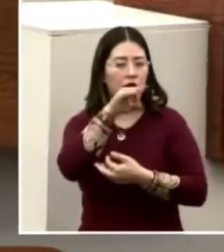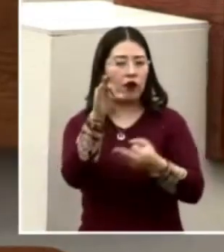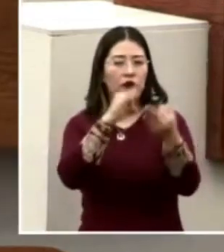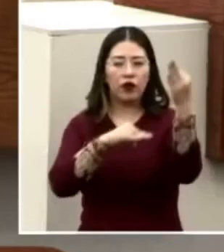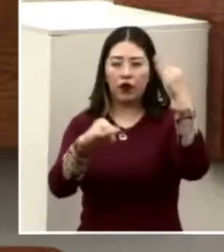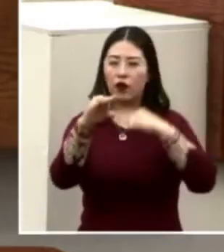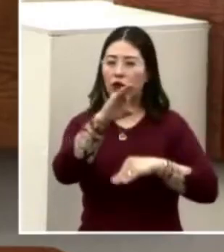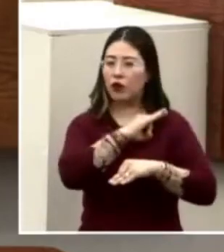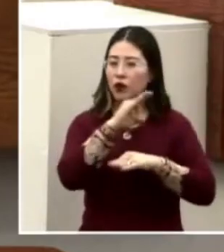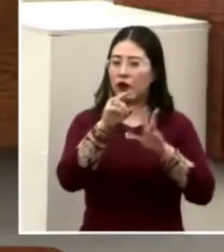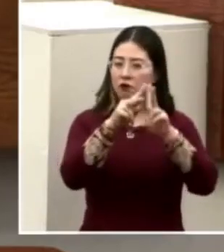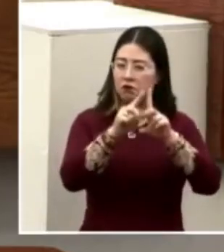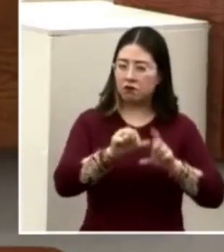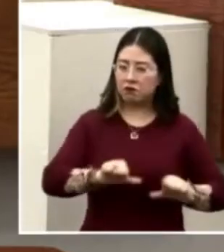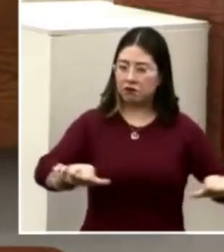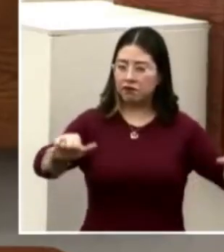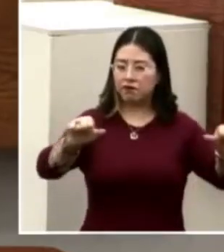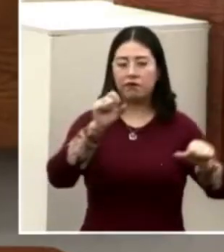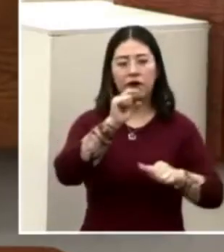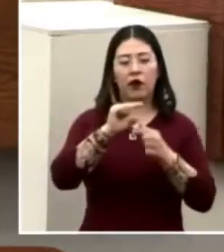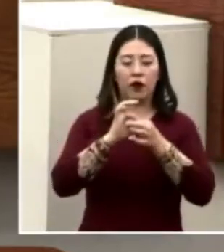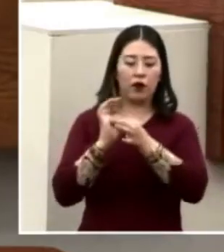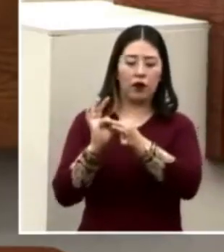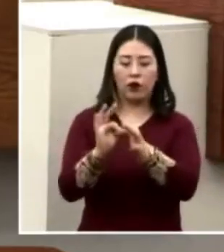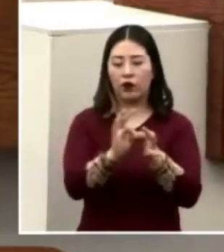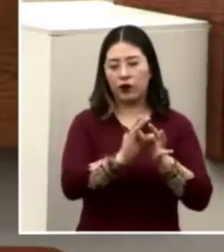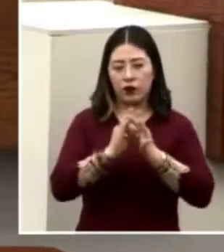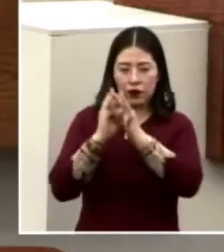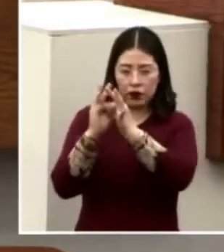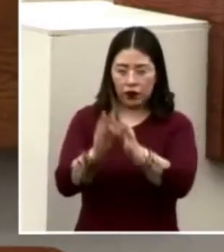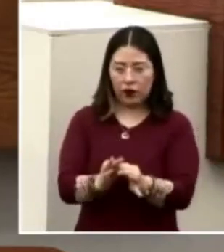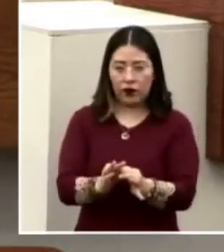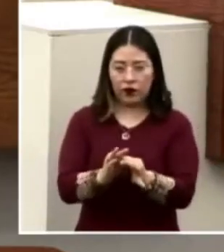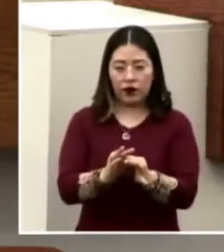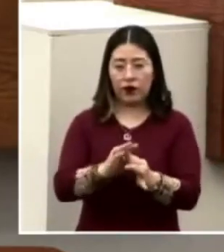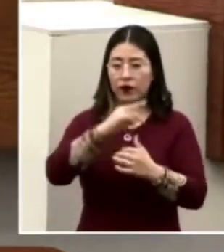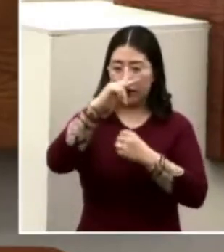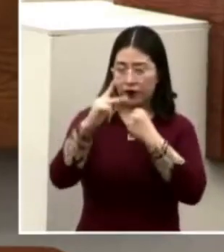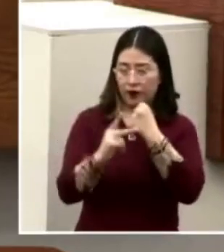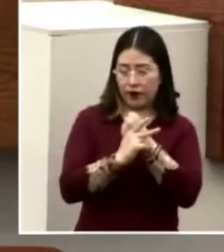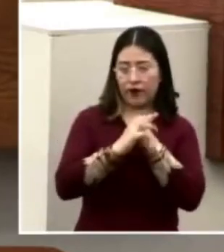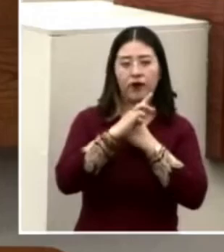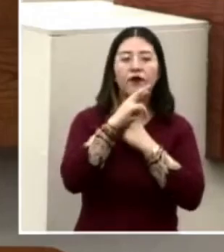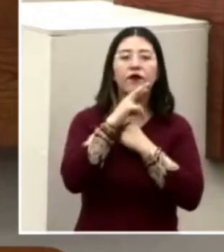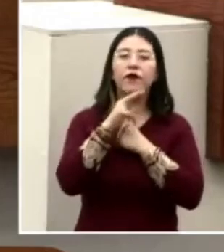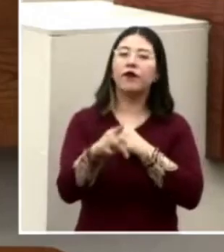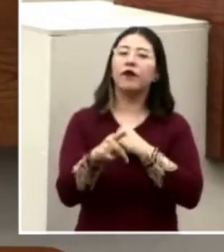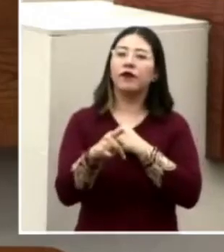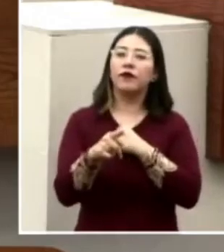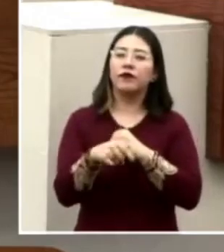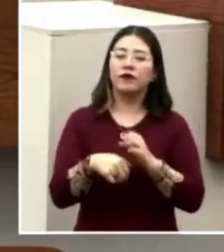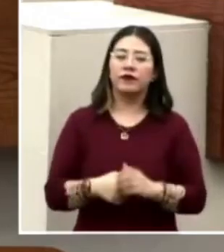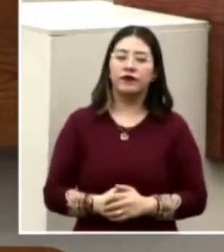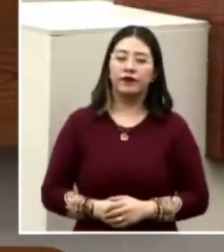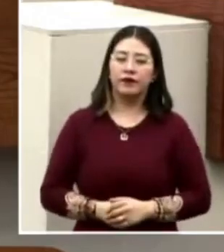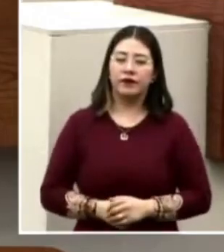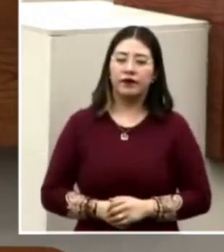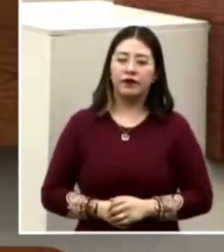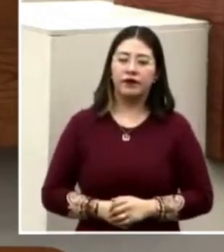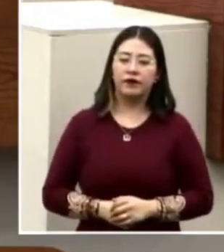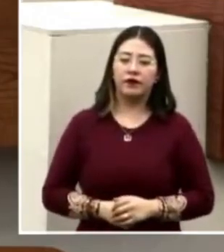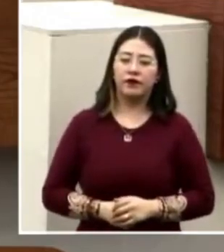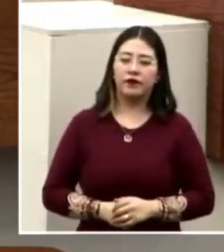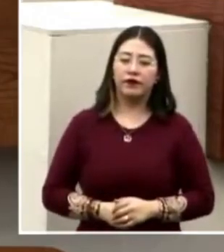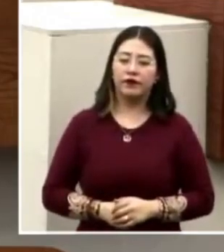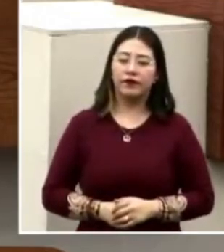sigamos construyendo entre todos este país, este inmenso país.